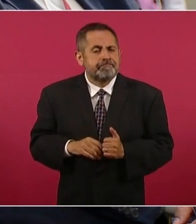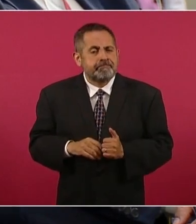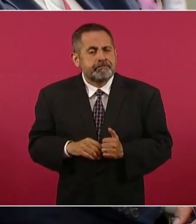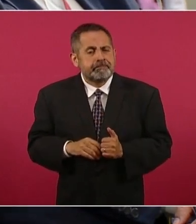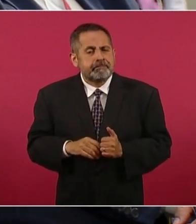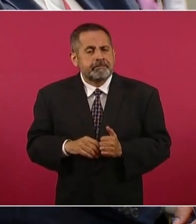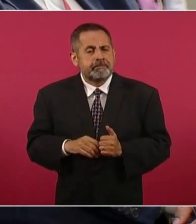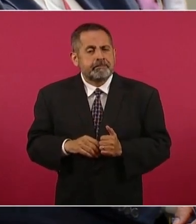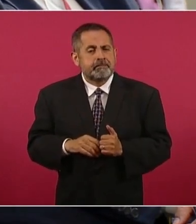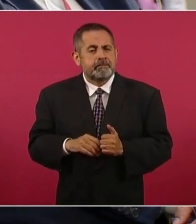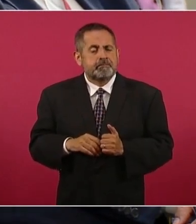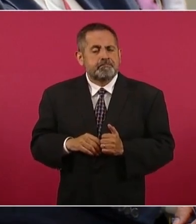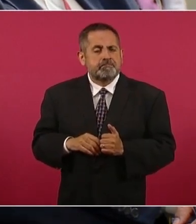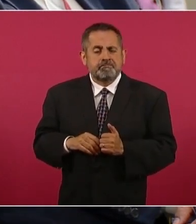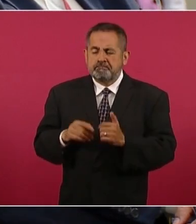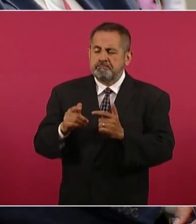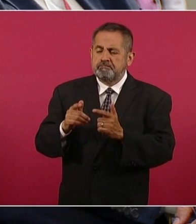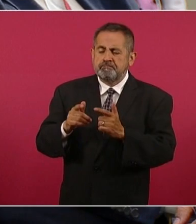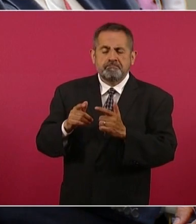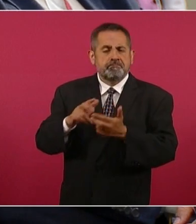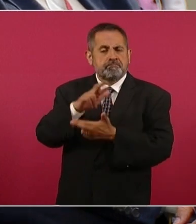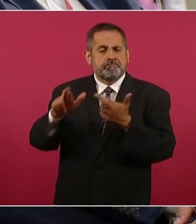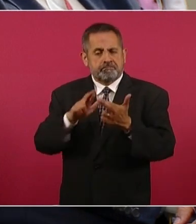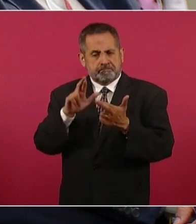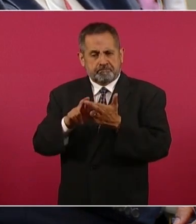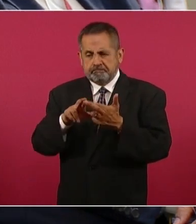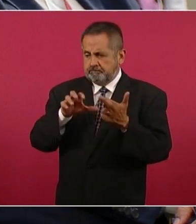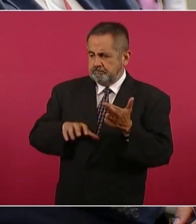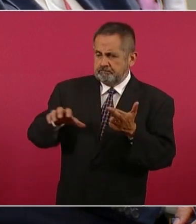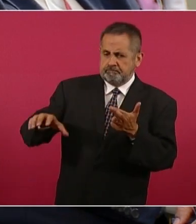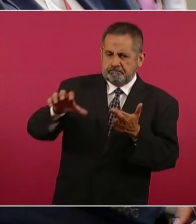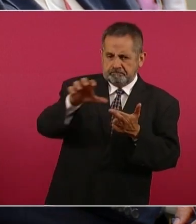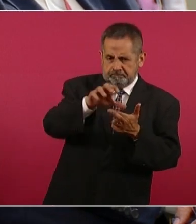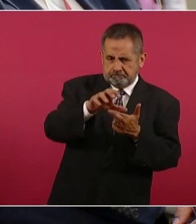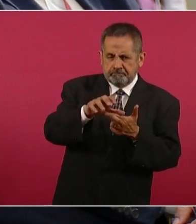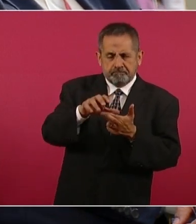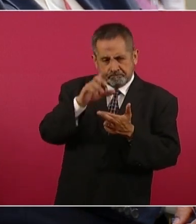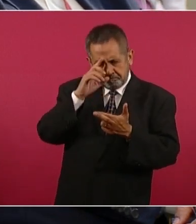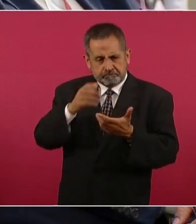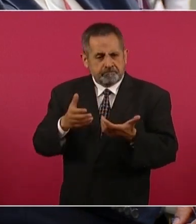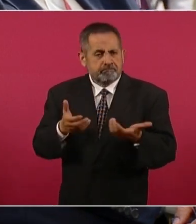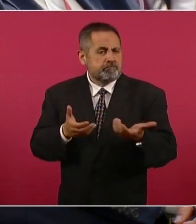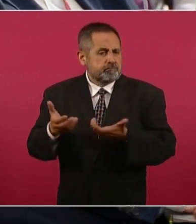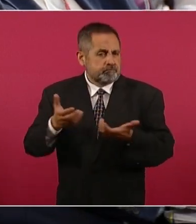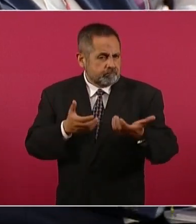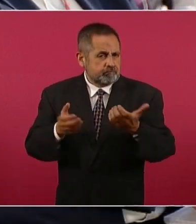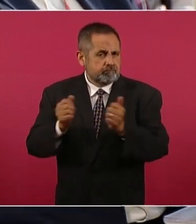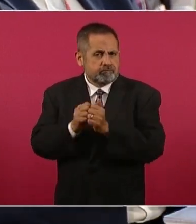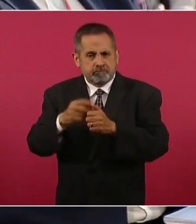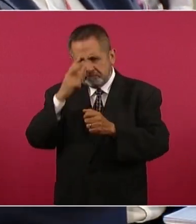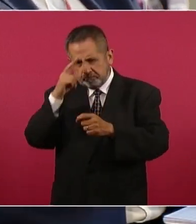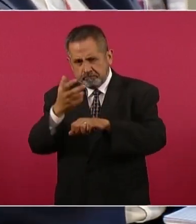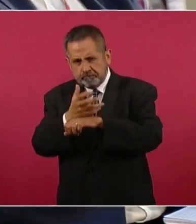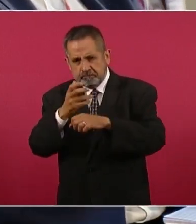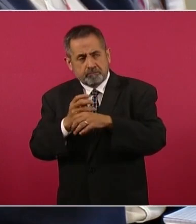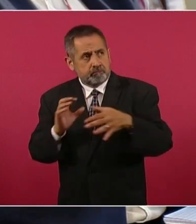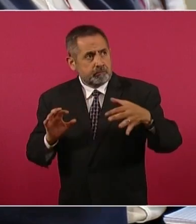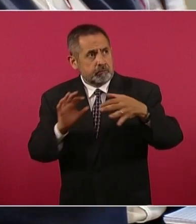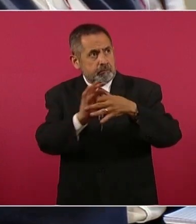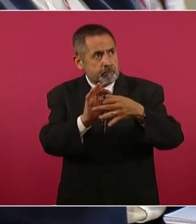bloques comerciales regionales entre México y Estados Unidos. Estaba viendo con